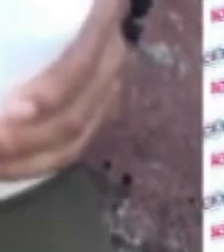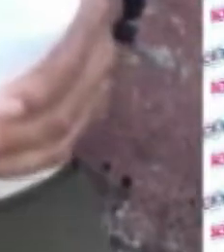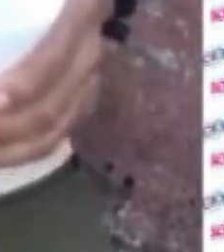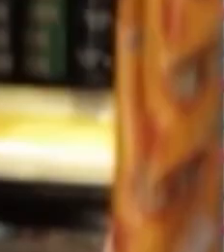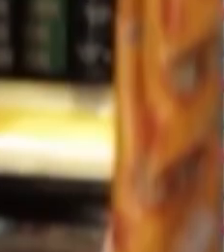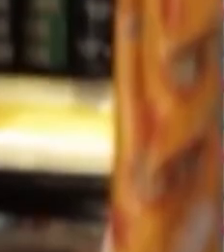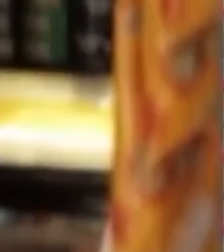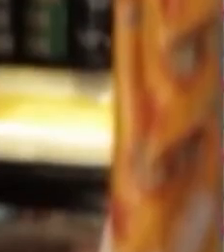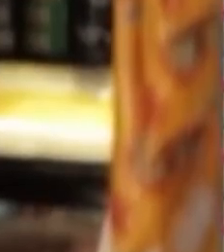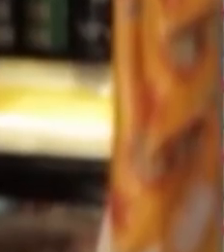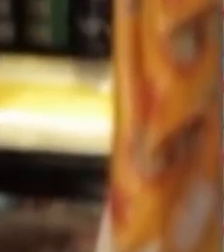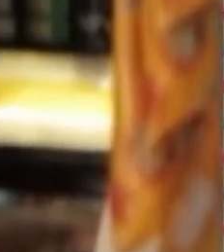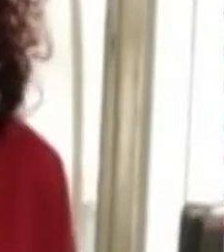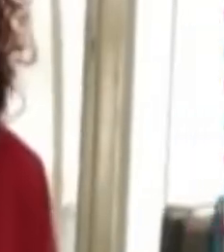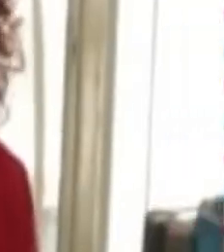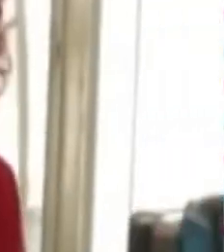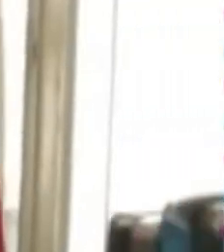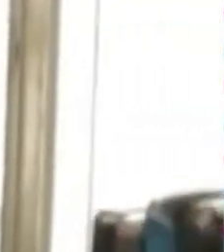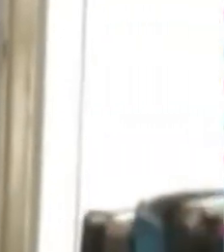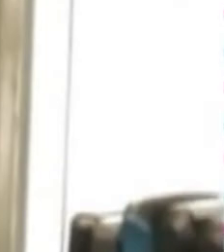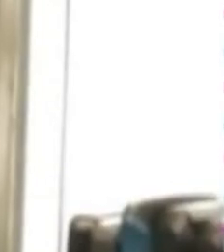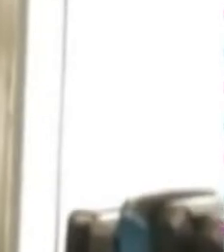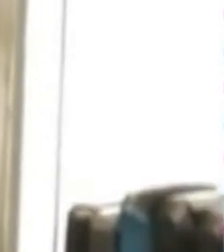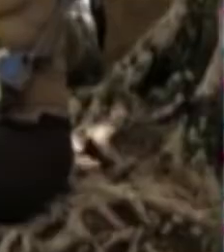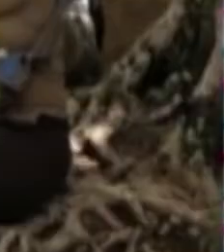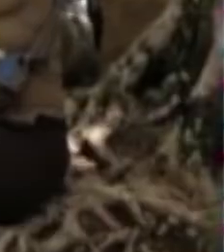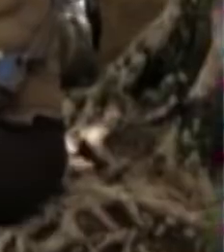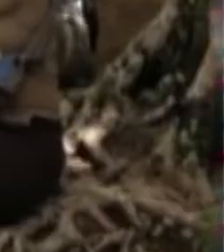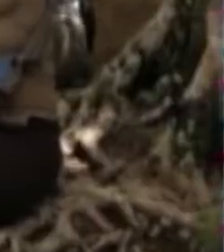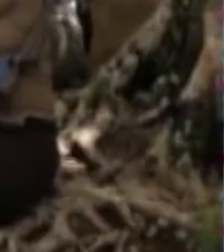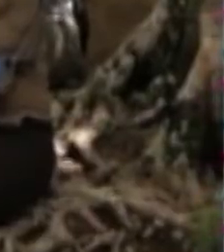A continuación, Soluciones del 13.